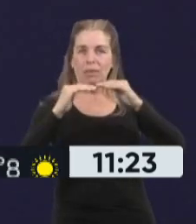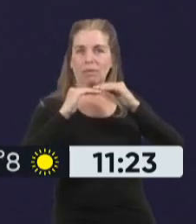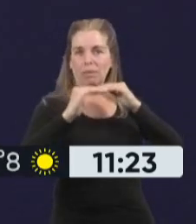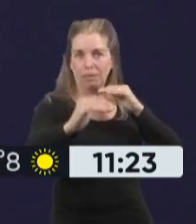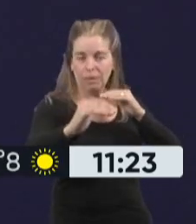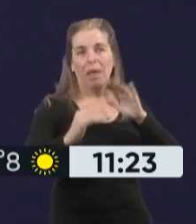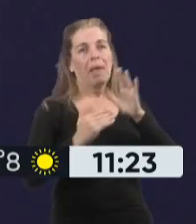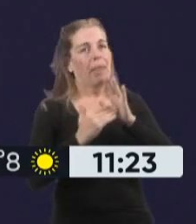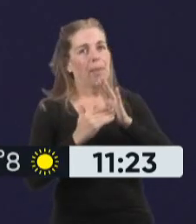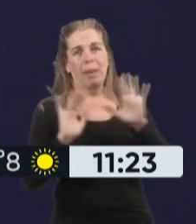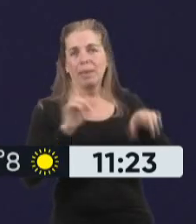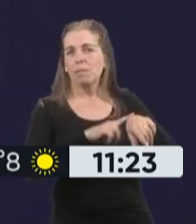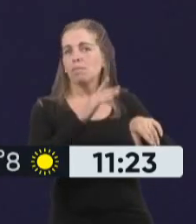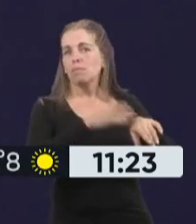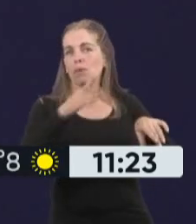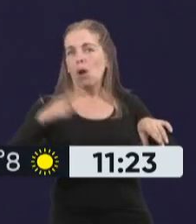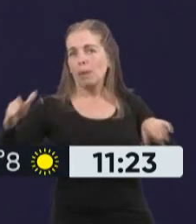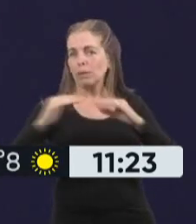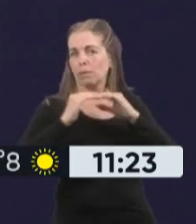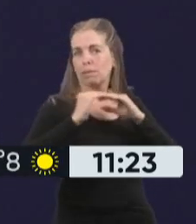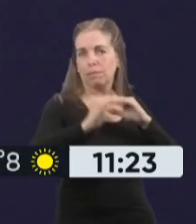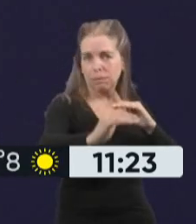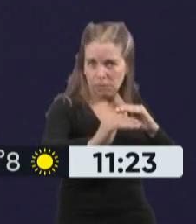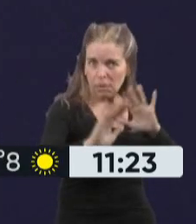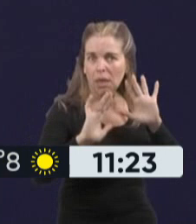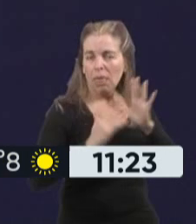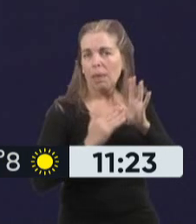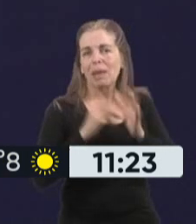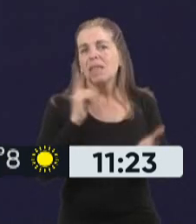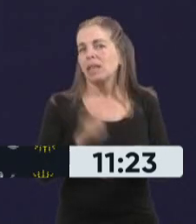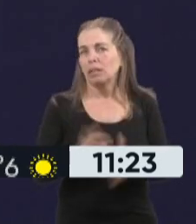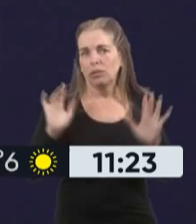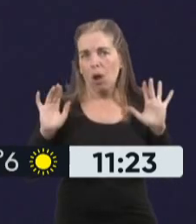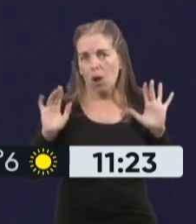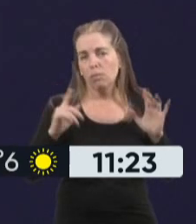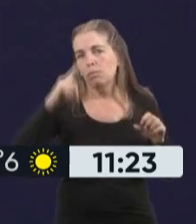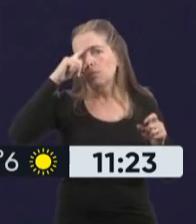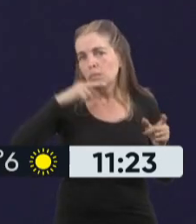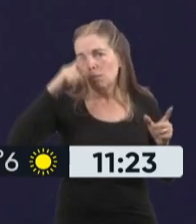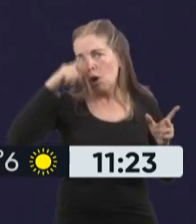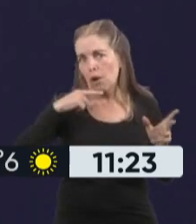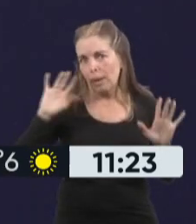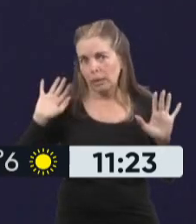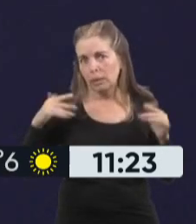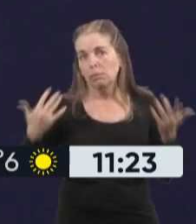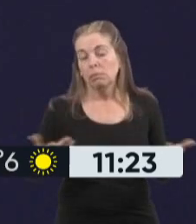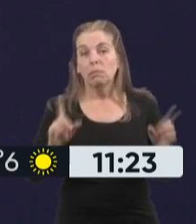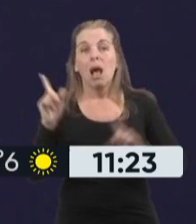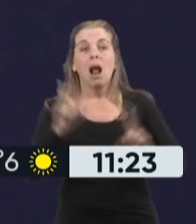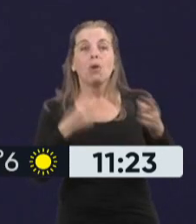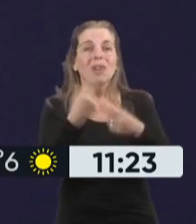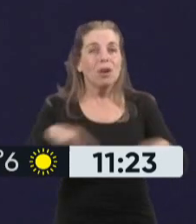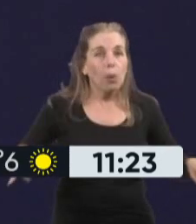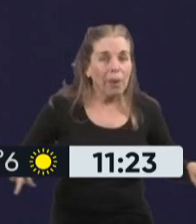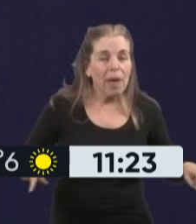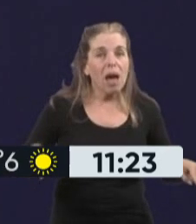la decisión, por supuesto, en el día a día o en este caso en el mes a mes. Así que cualquier novedad que haya, que